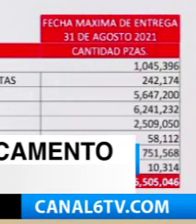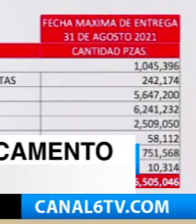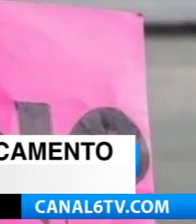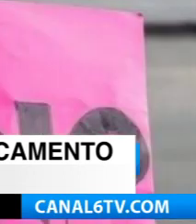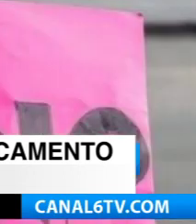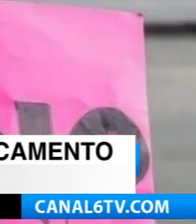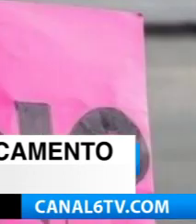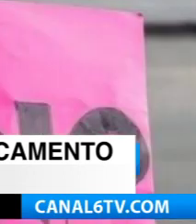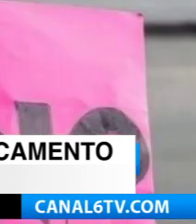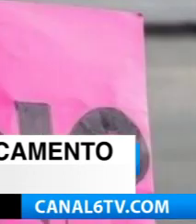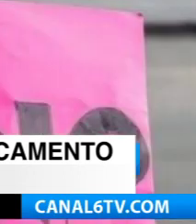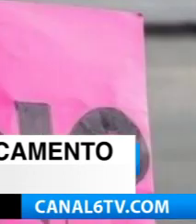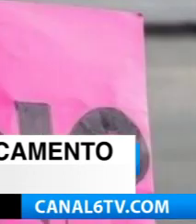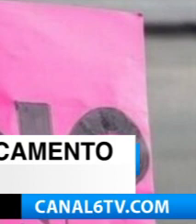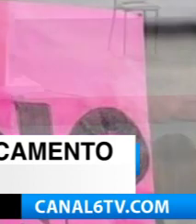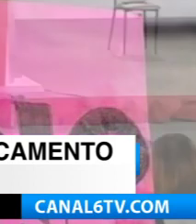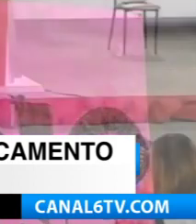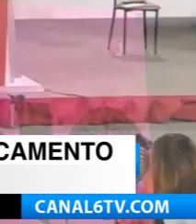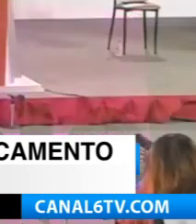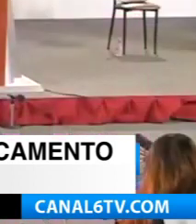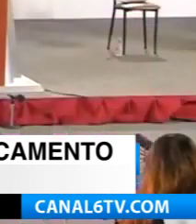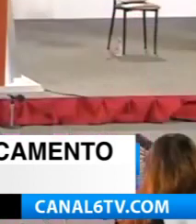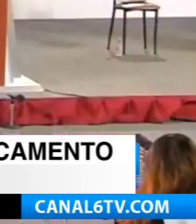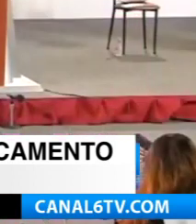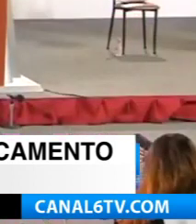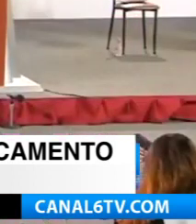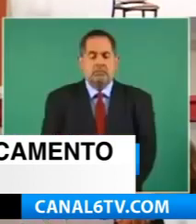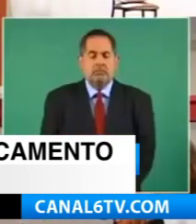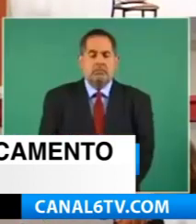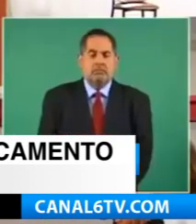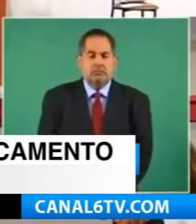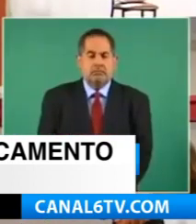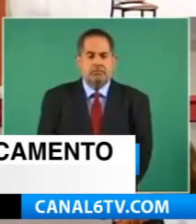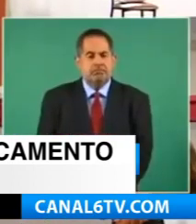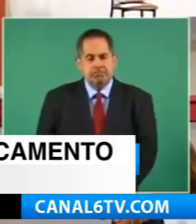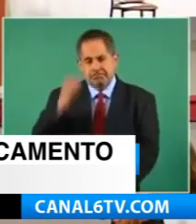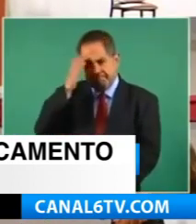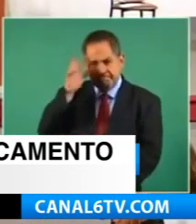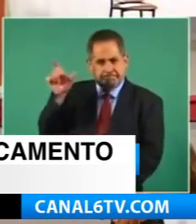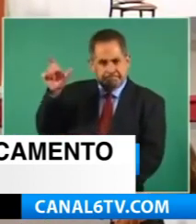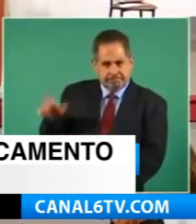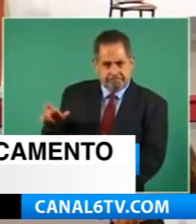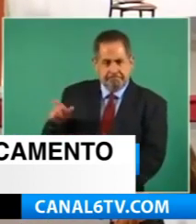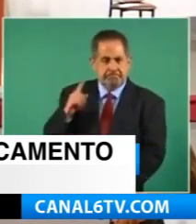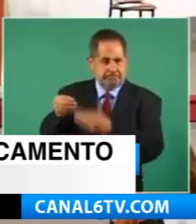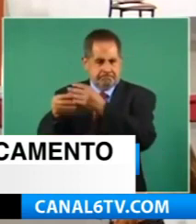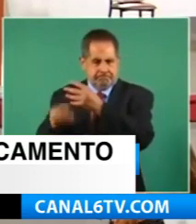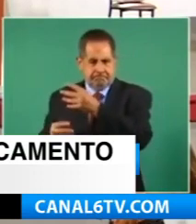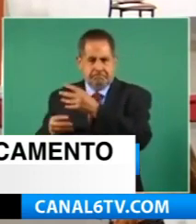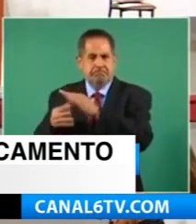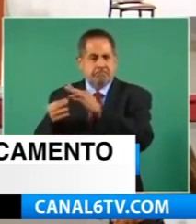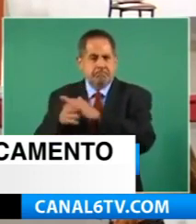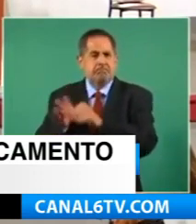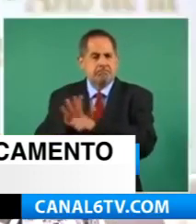sector salud un mes después continúa el desabasto a pesar de que la secretaria de salud aseguró que se adquirieron más de 200 millones de medicamentos